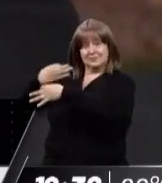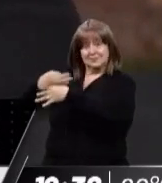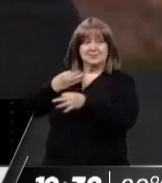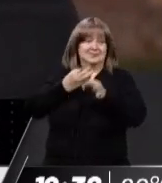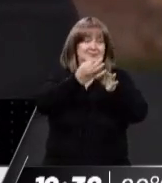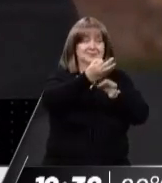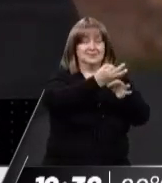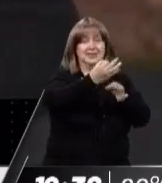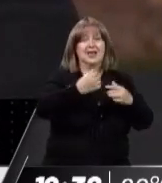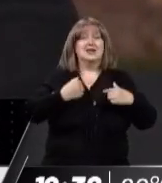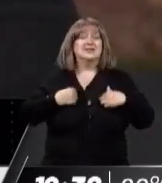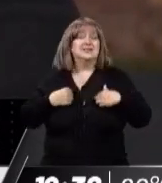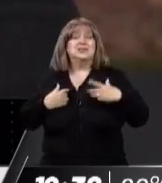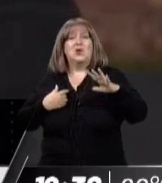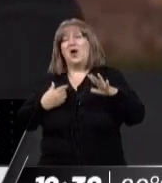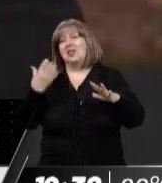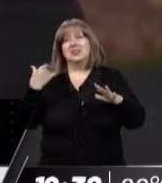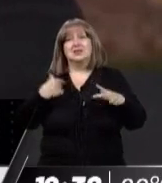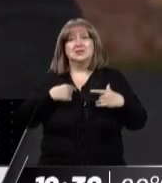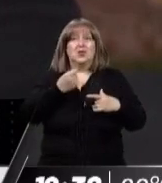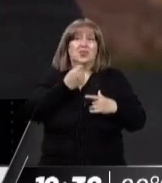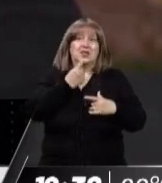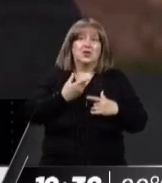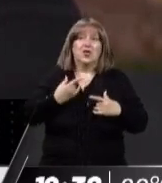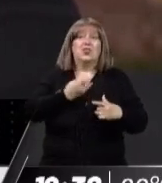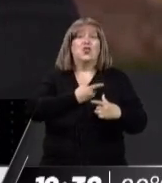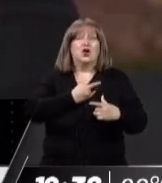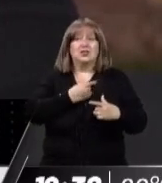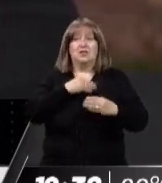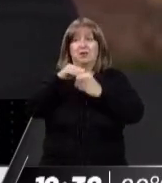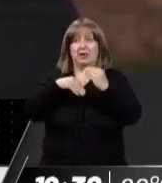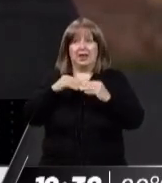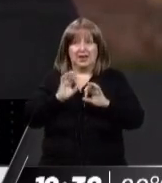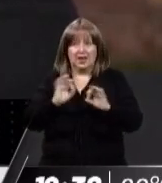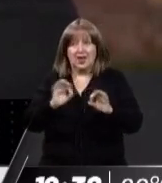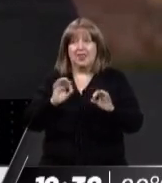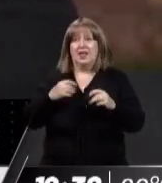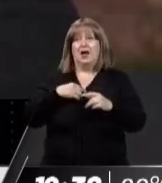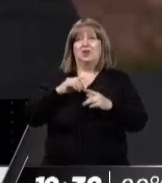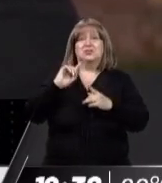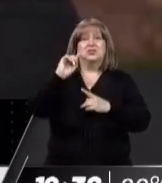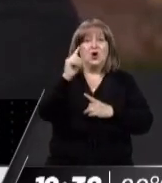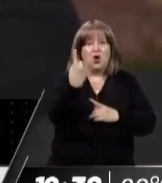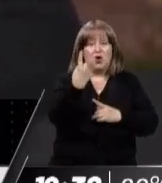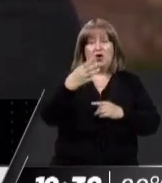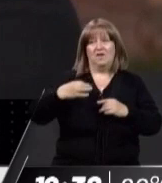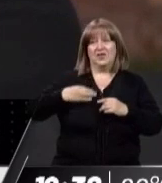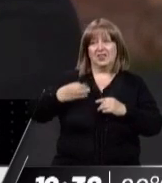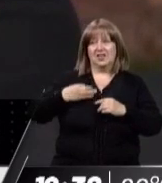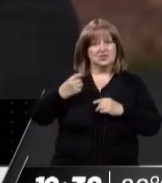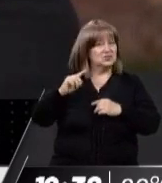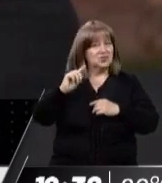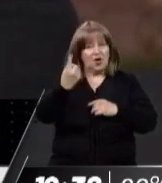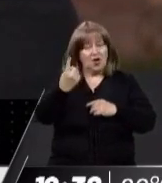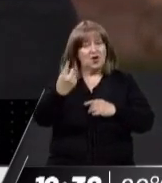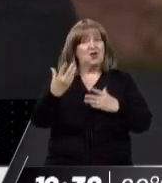perteneciente a ningún lado, sensaciones de vacío muy profundas, de abandono tal vez, y cómo vamos a